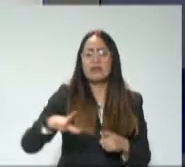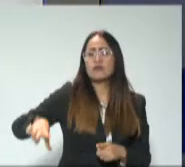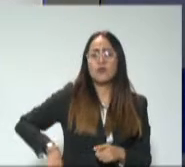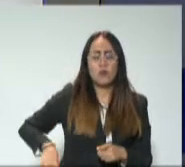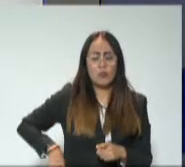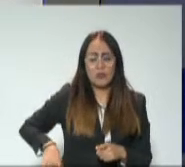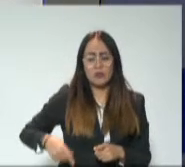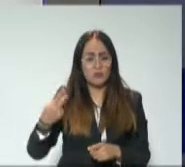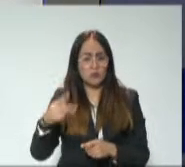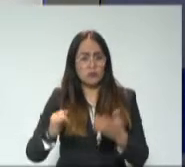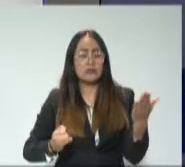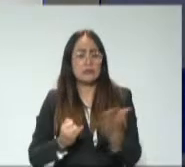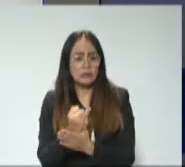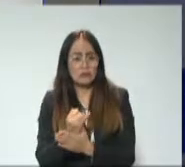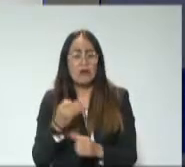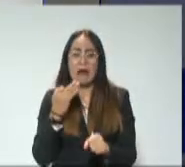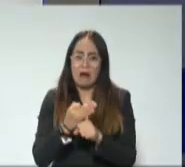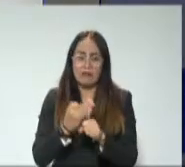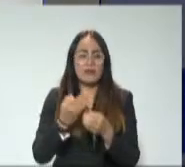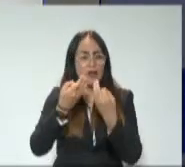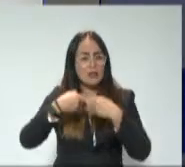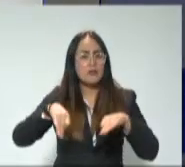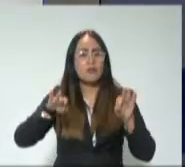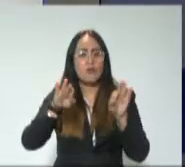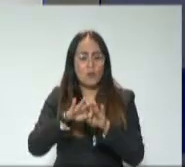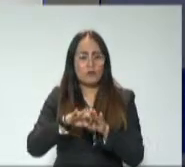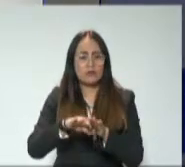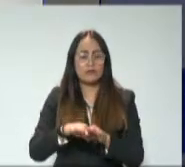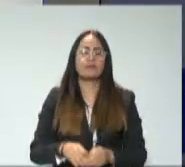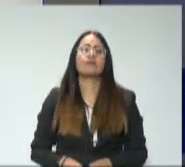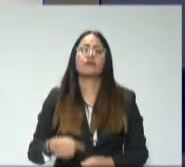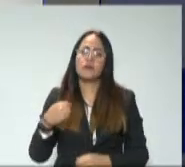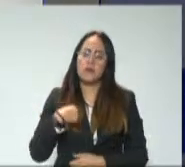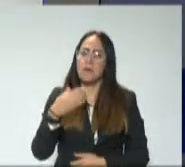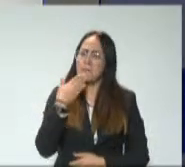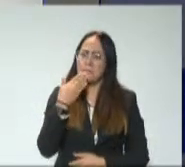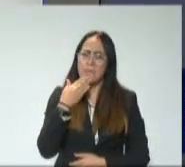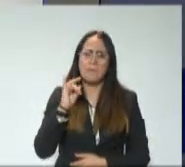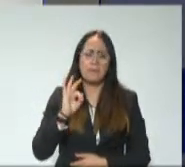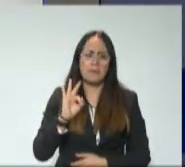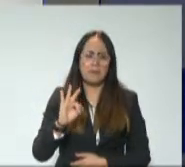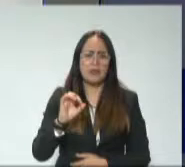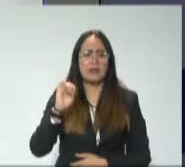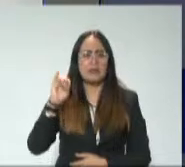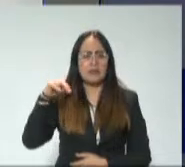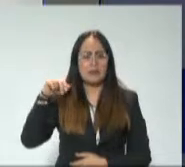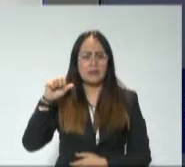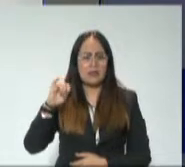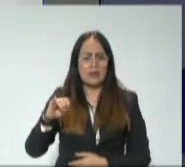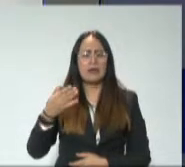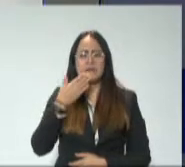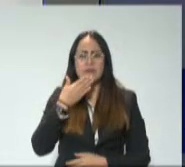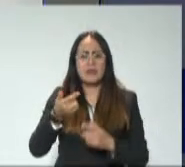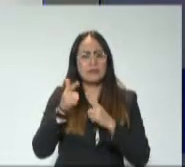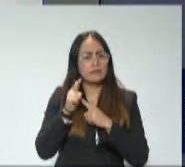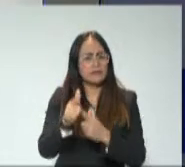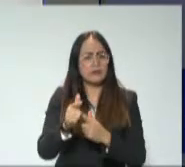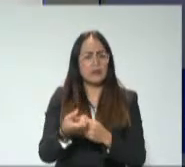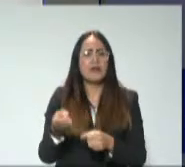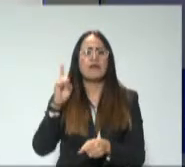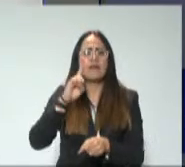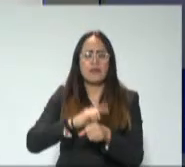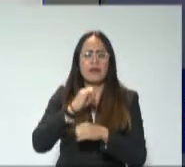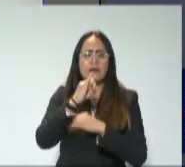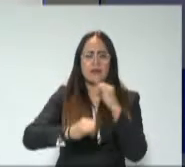importan más que nunca celebro que linay continúe la discusión que empezó el Día Internacional del